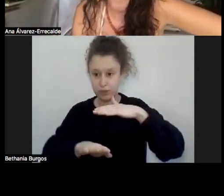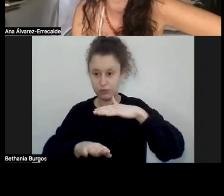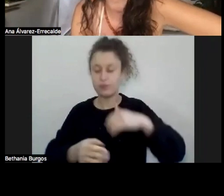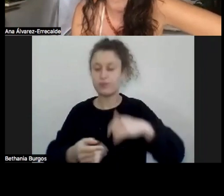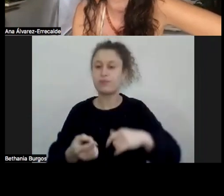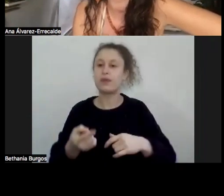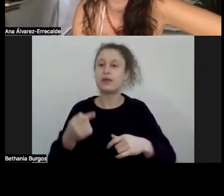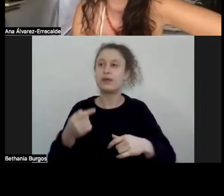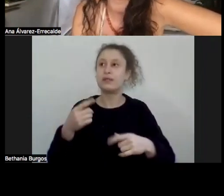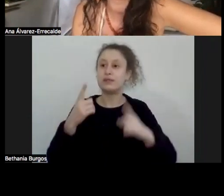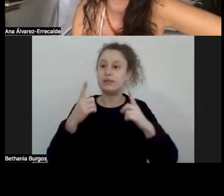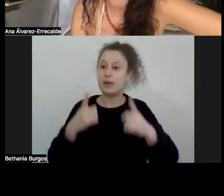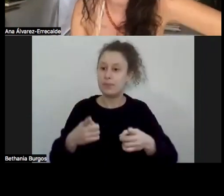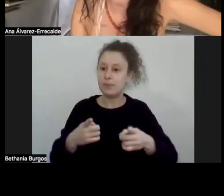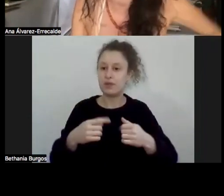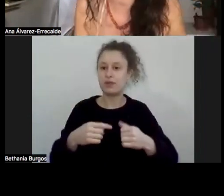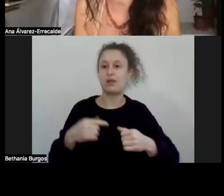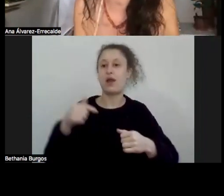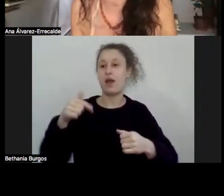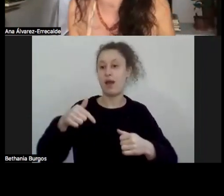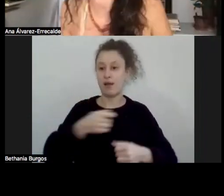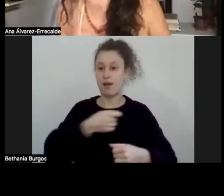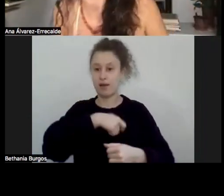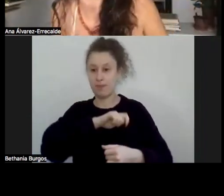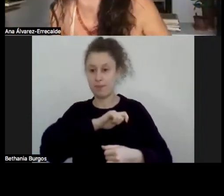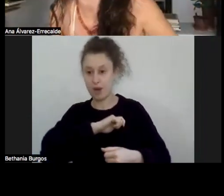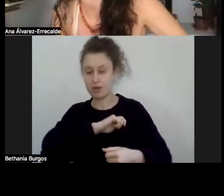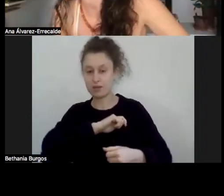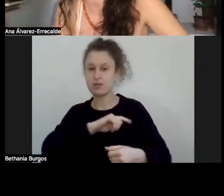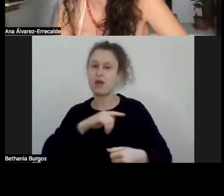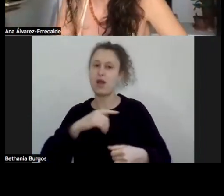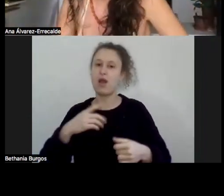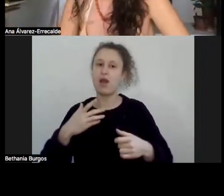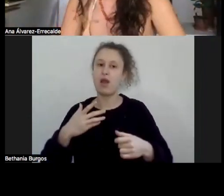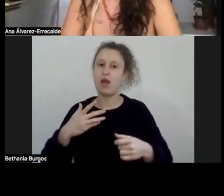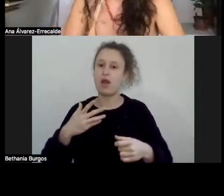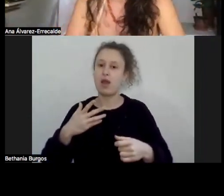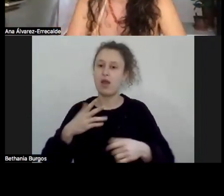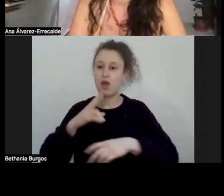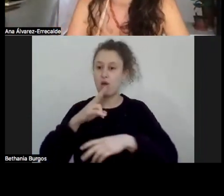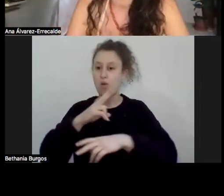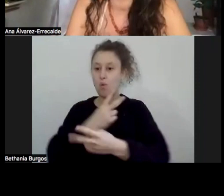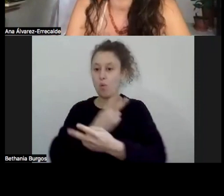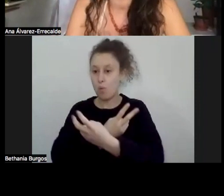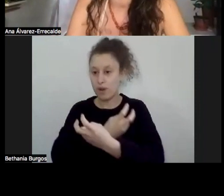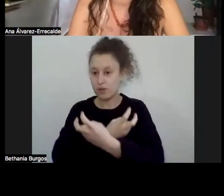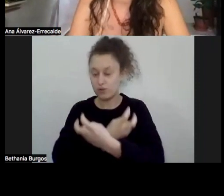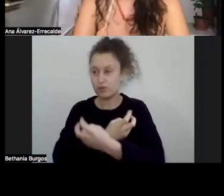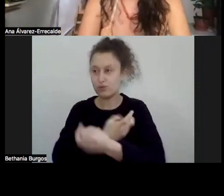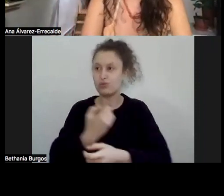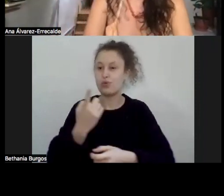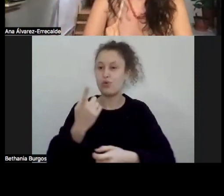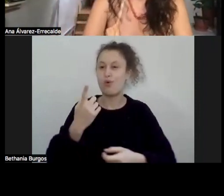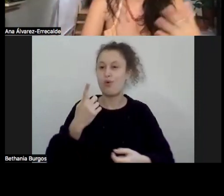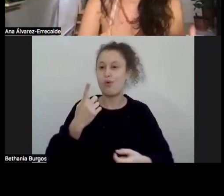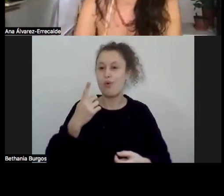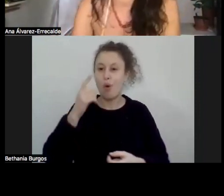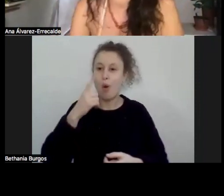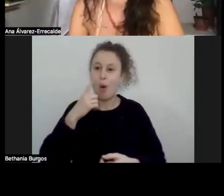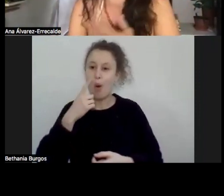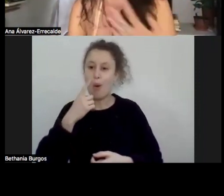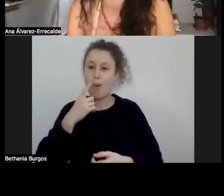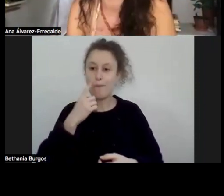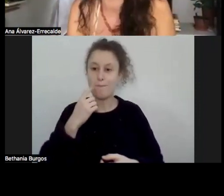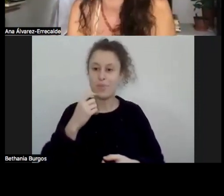de lo que se supone que era un hombre de unos 60 años, que tampoco podía caminar, y en